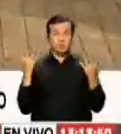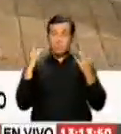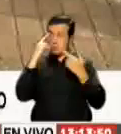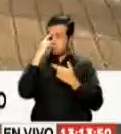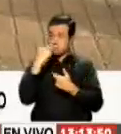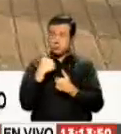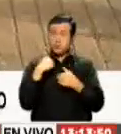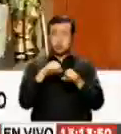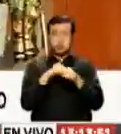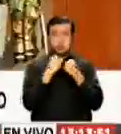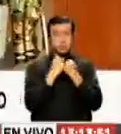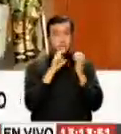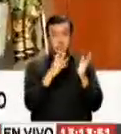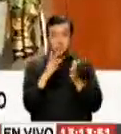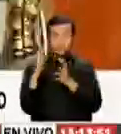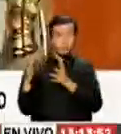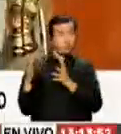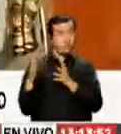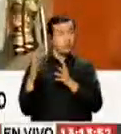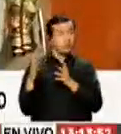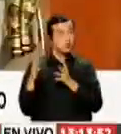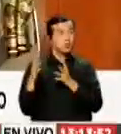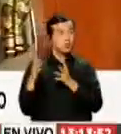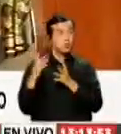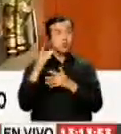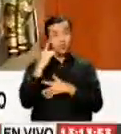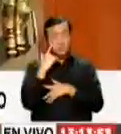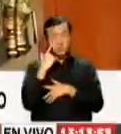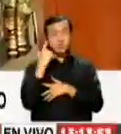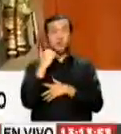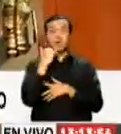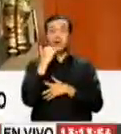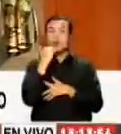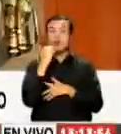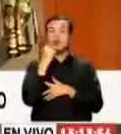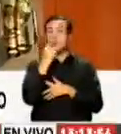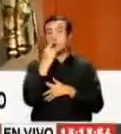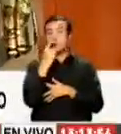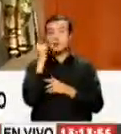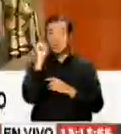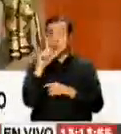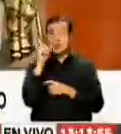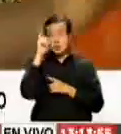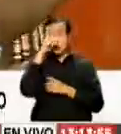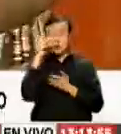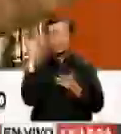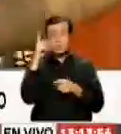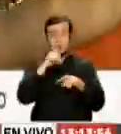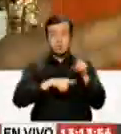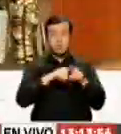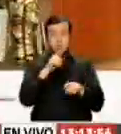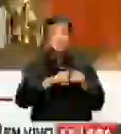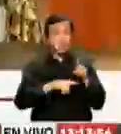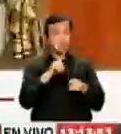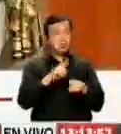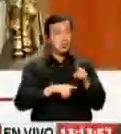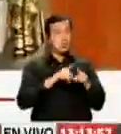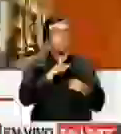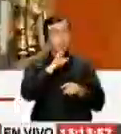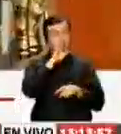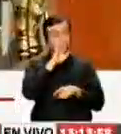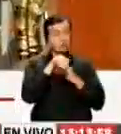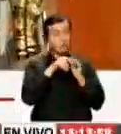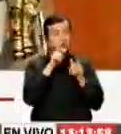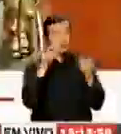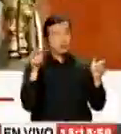mismos desde la sociedad. No hay medicina de evitar ciencia, un caso, una pastilla bien cara. Y tenemos un compañero de epilepsia, todos los medios de